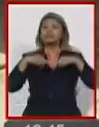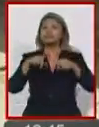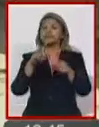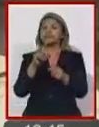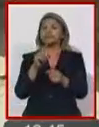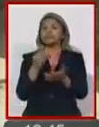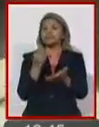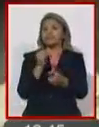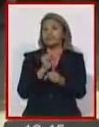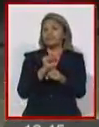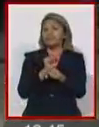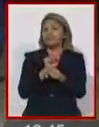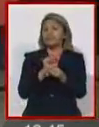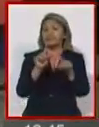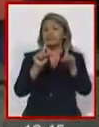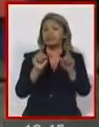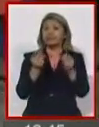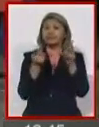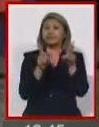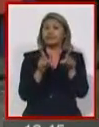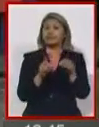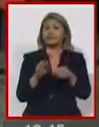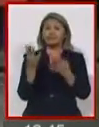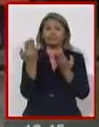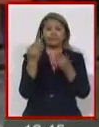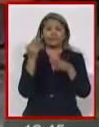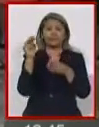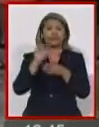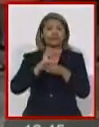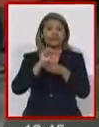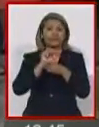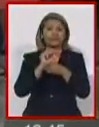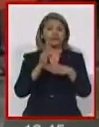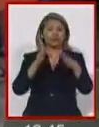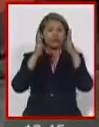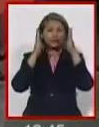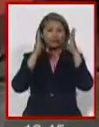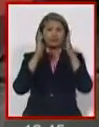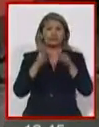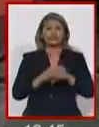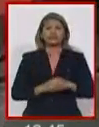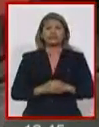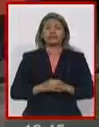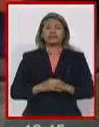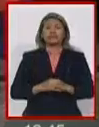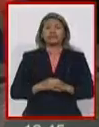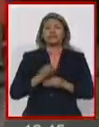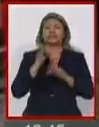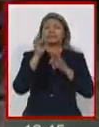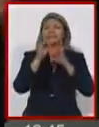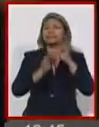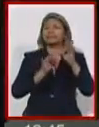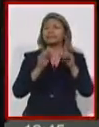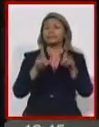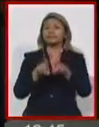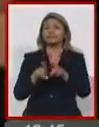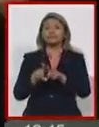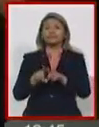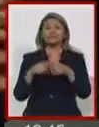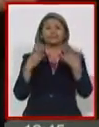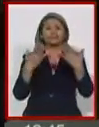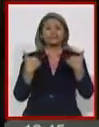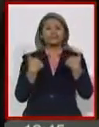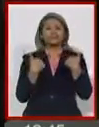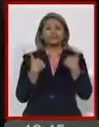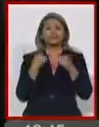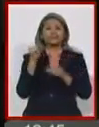señor? Nosotros estamos esperando que la ministra atienda a la Confederación teniendo en cuenta